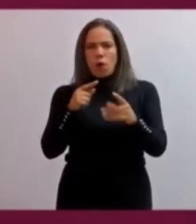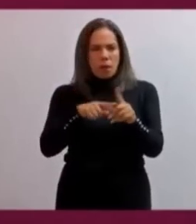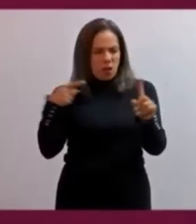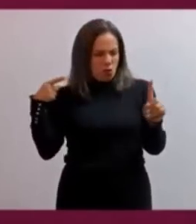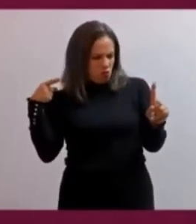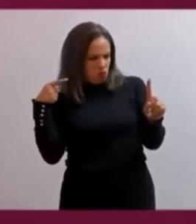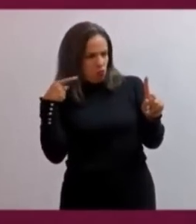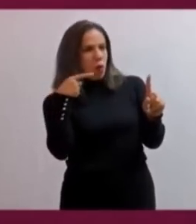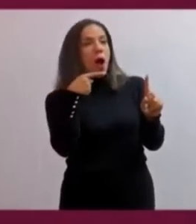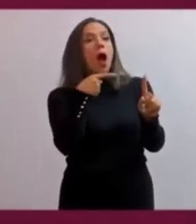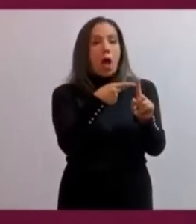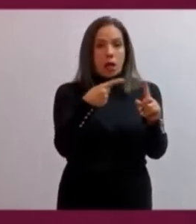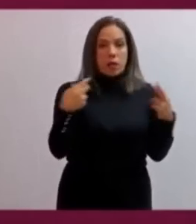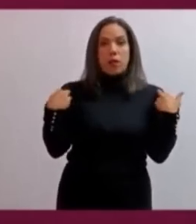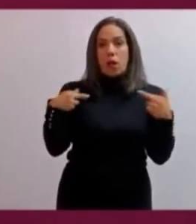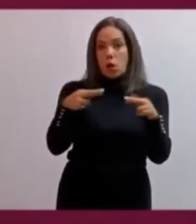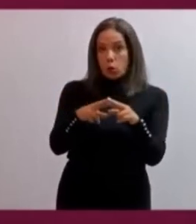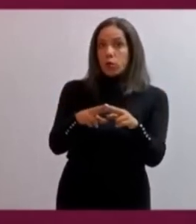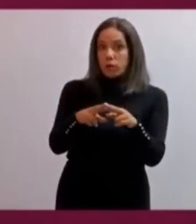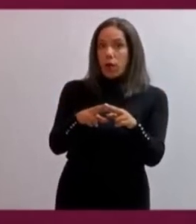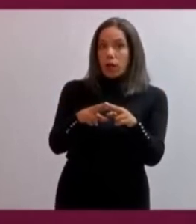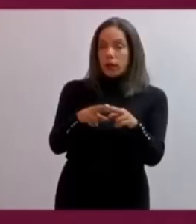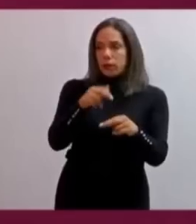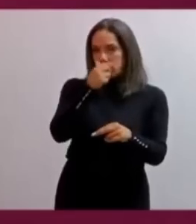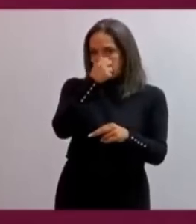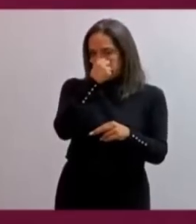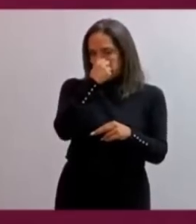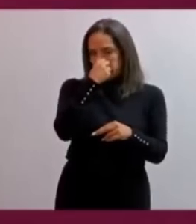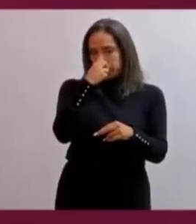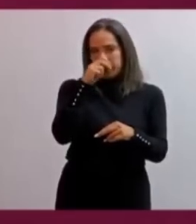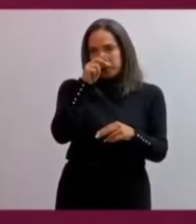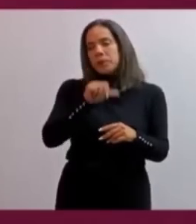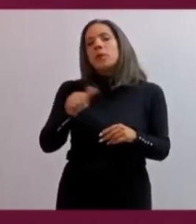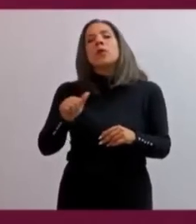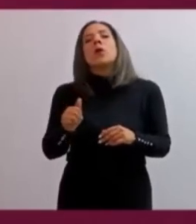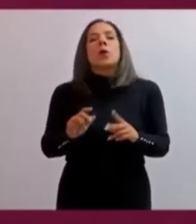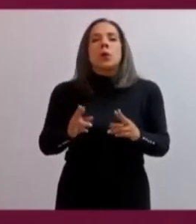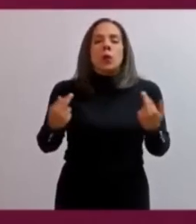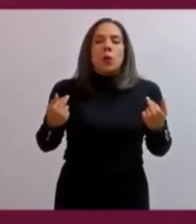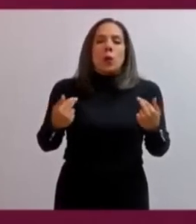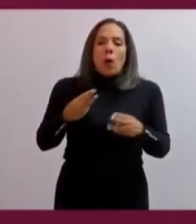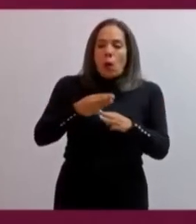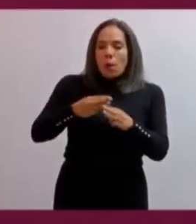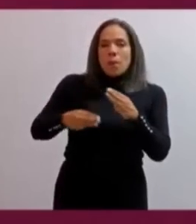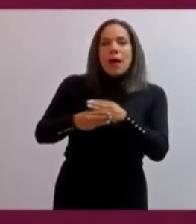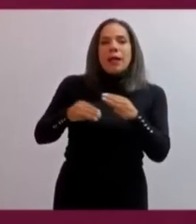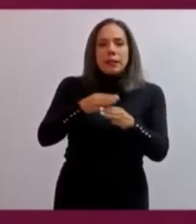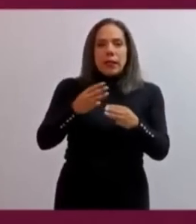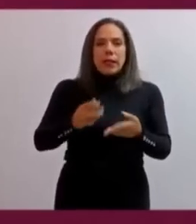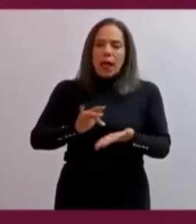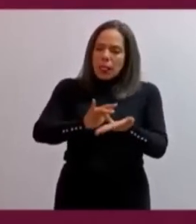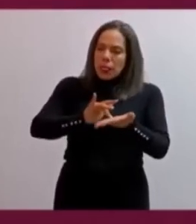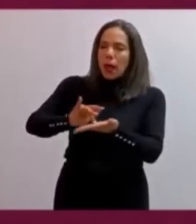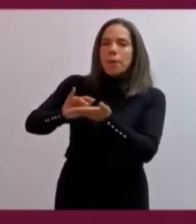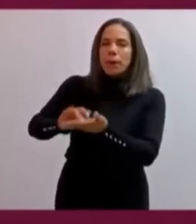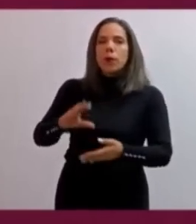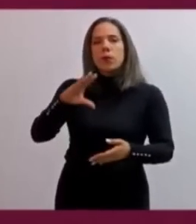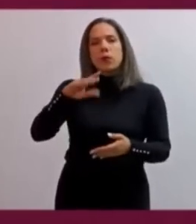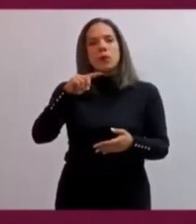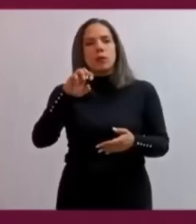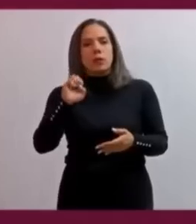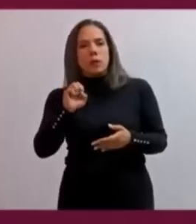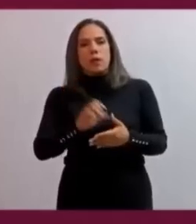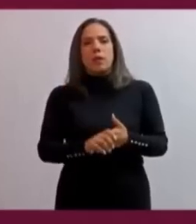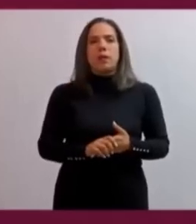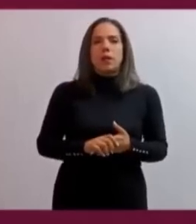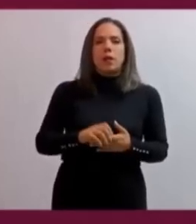didáctico en el trabajo docente, material de apoyo para el CTE, publicado en febrero de 2024. Docente